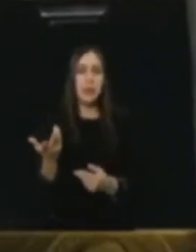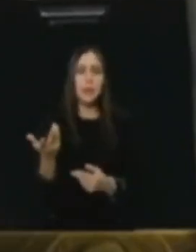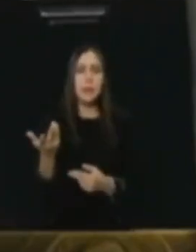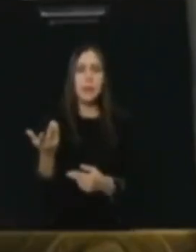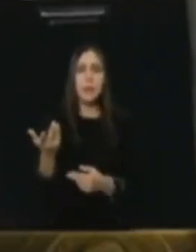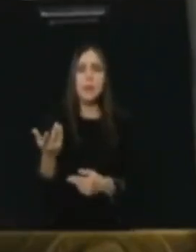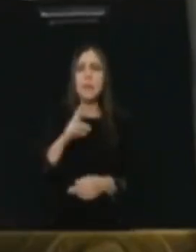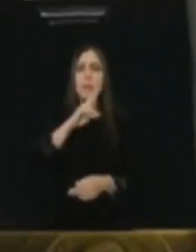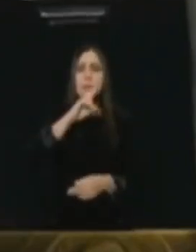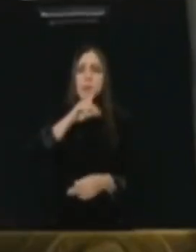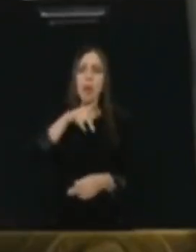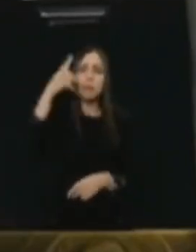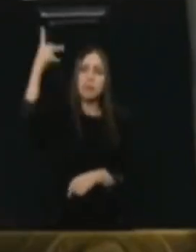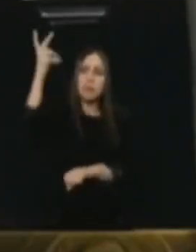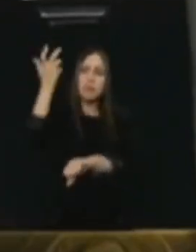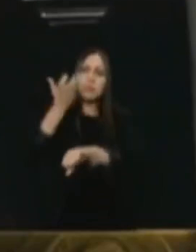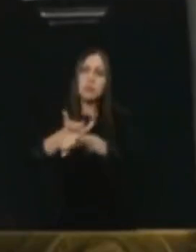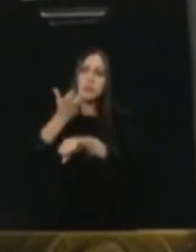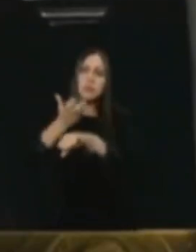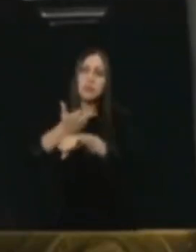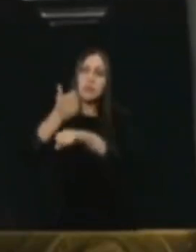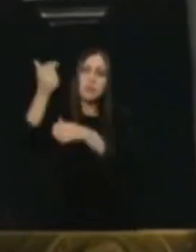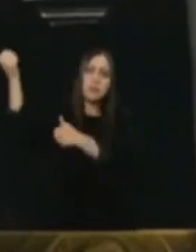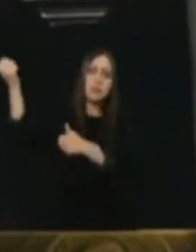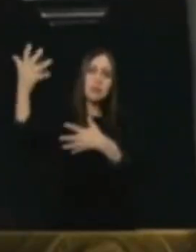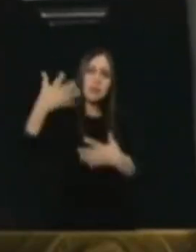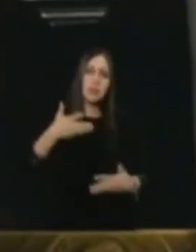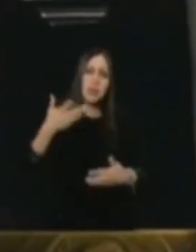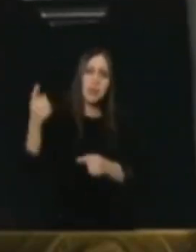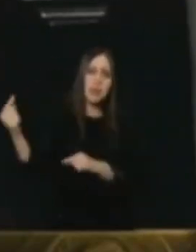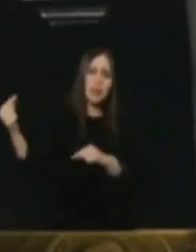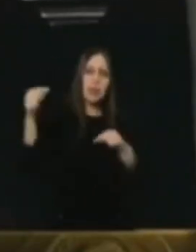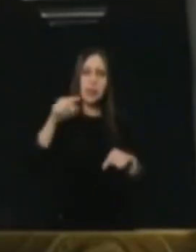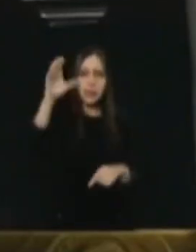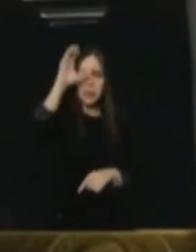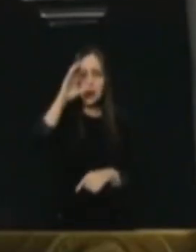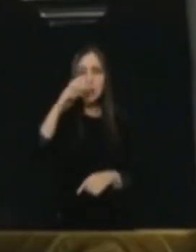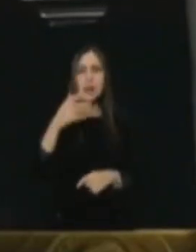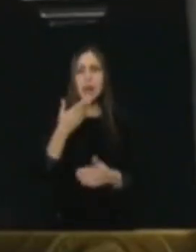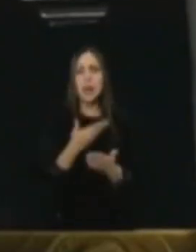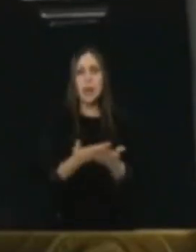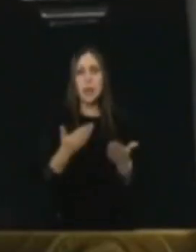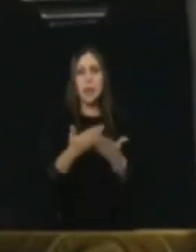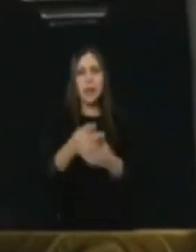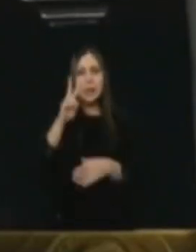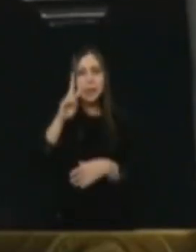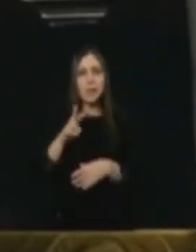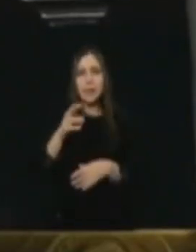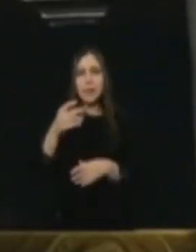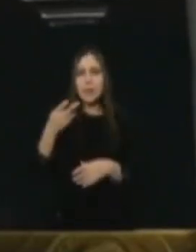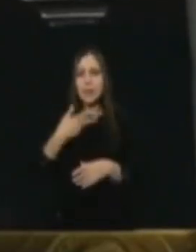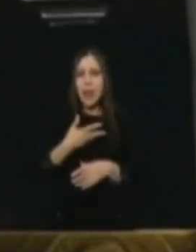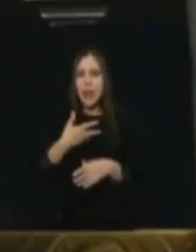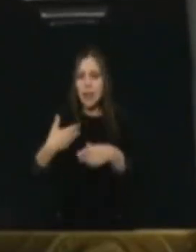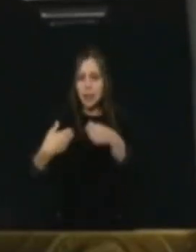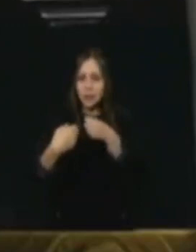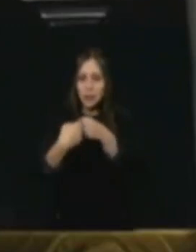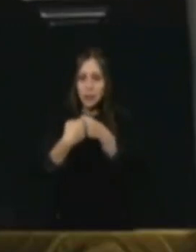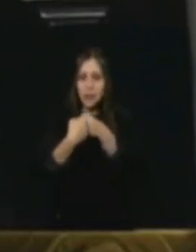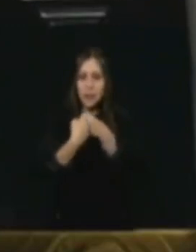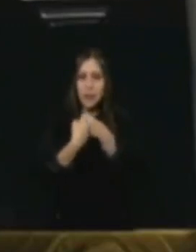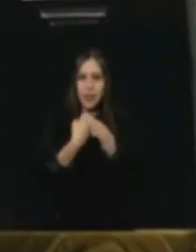de Estados Unidos, con quien compartimos una frontera de